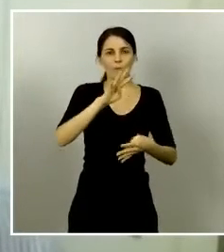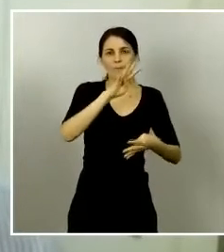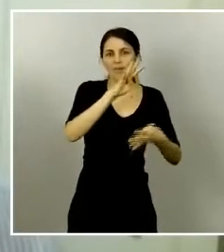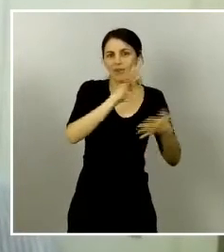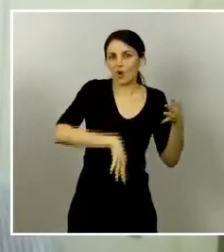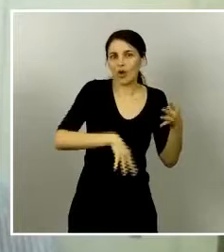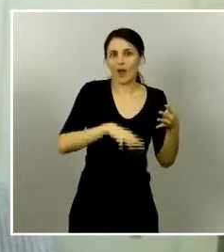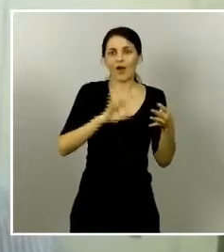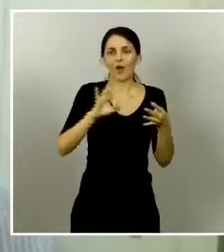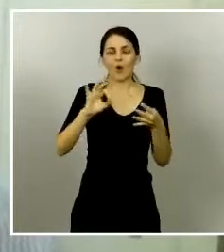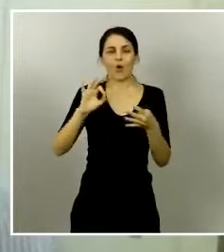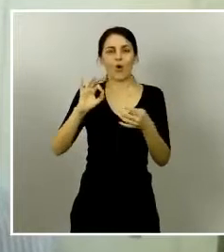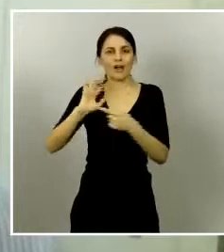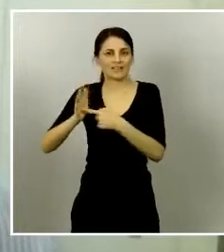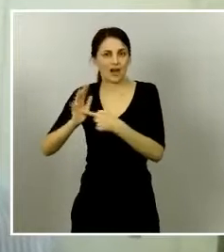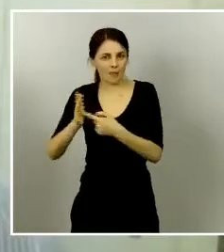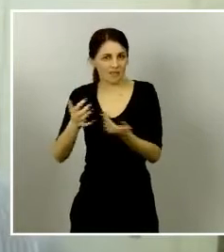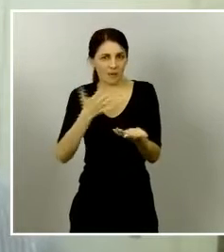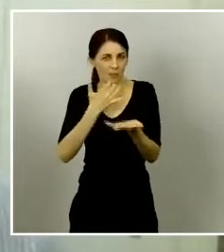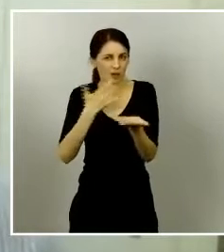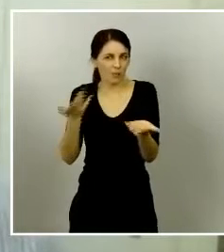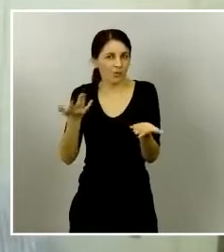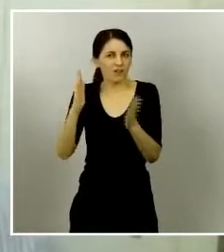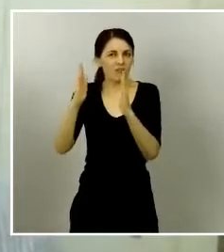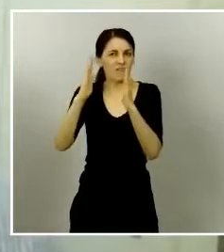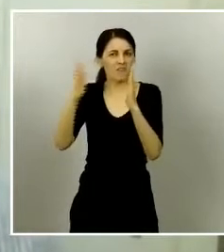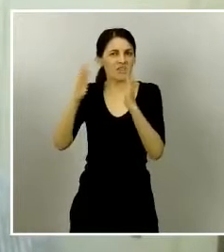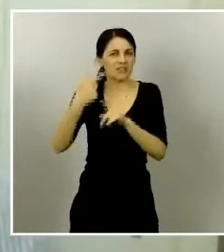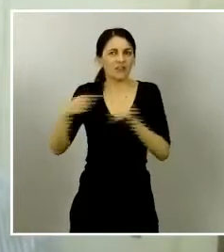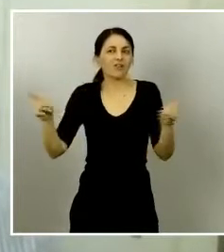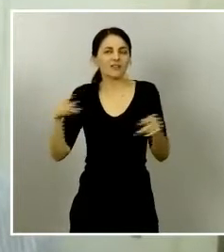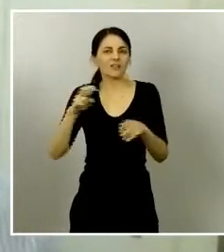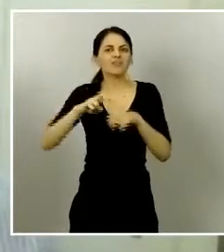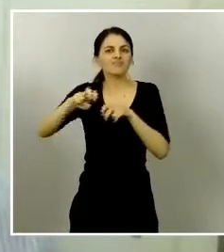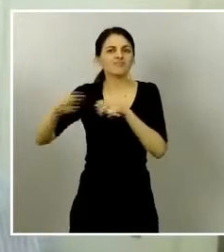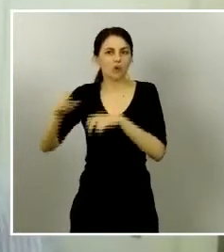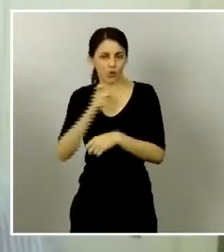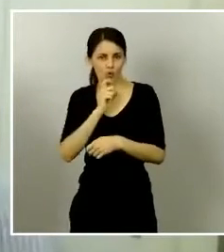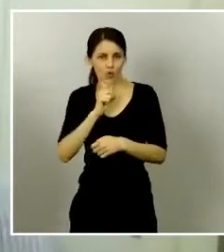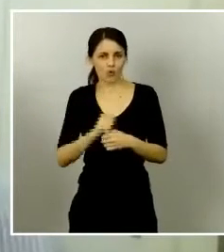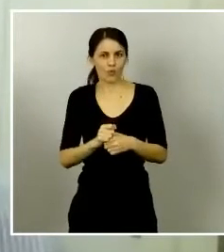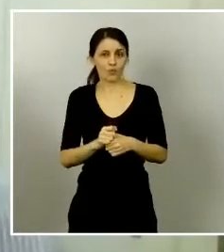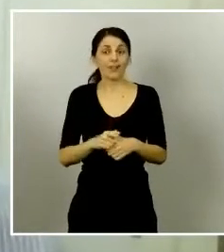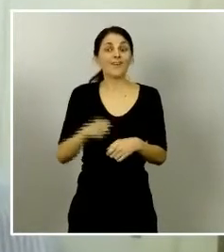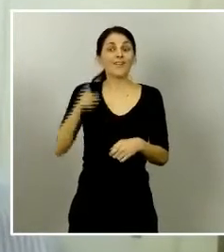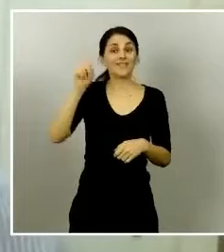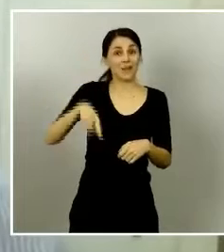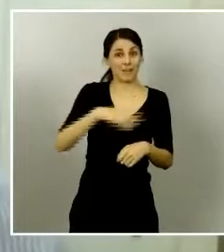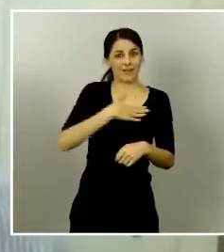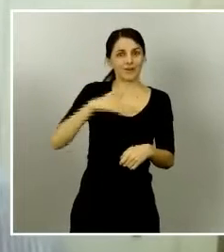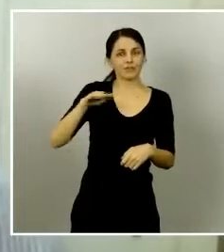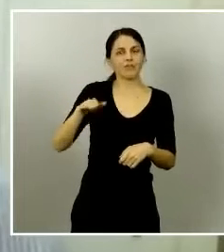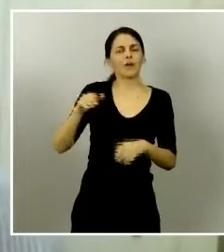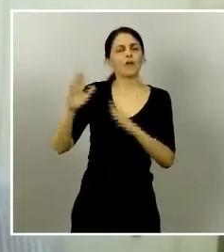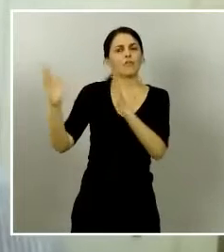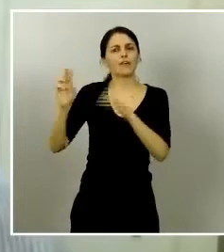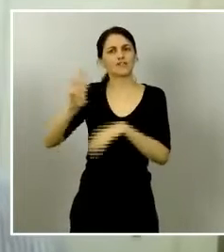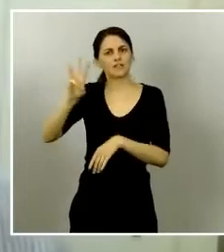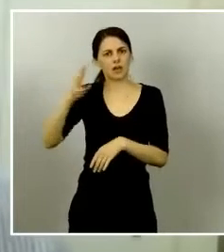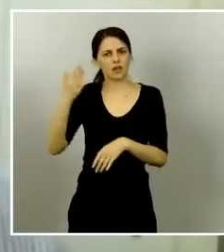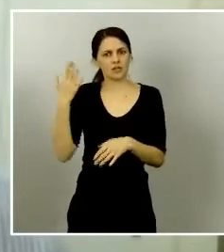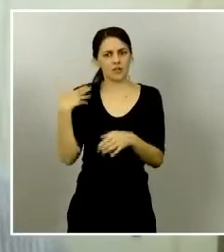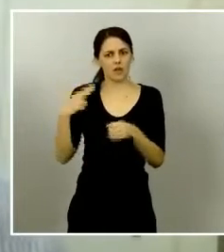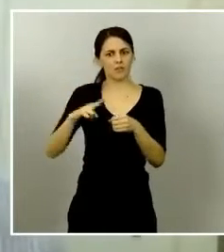caso de Madrid, Castilla y León, Barcelona o partes de Castilla-La Mancha. Por otra parte, quería saber si se podrá viajar